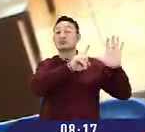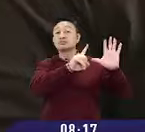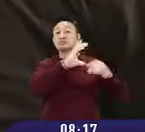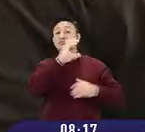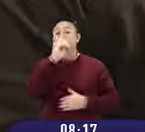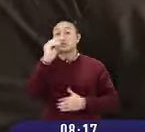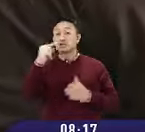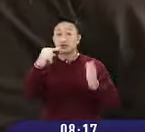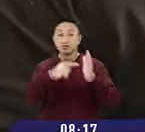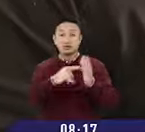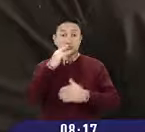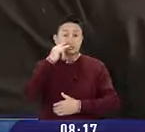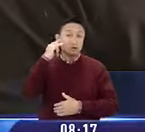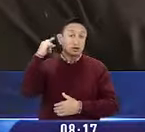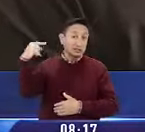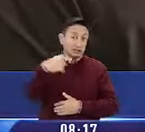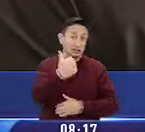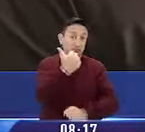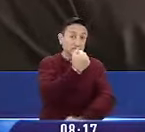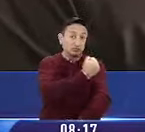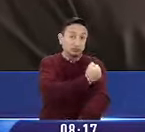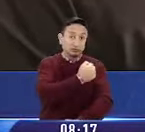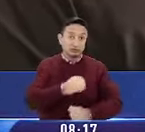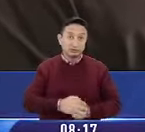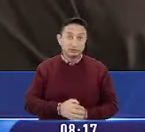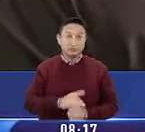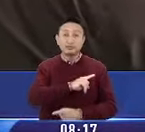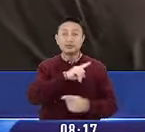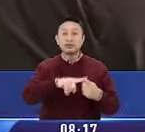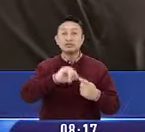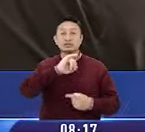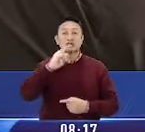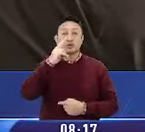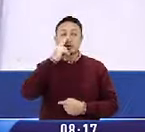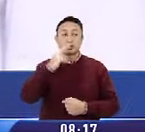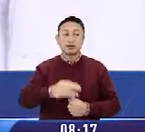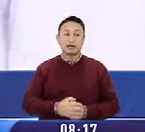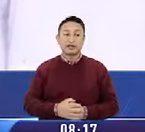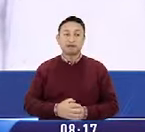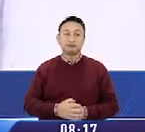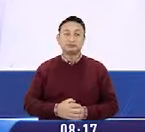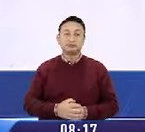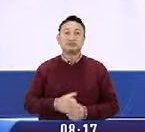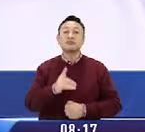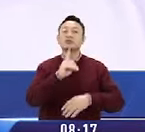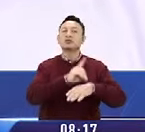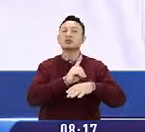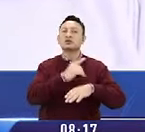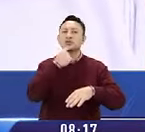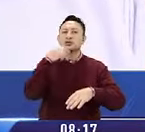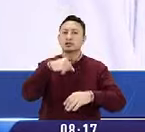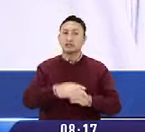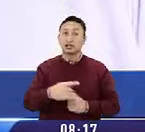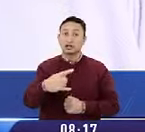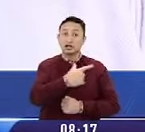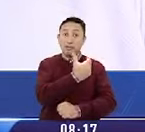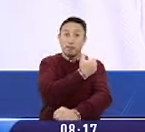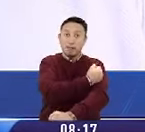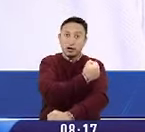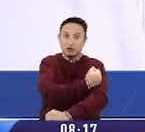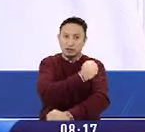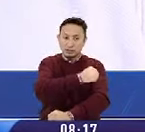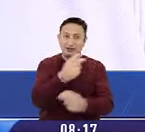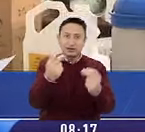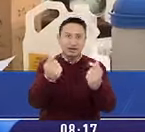niñas serán vacunados contra el papiloma humano hasta el mes de junio de este año. Los médicos insisten en que esta vacuna tiene que aplicarse